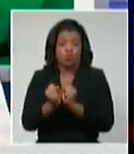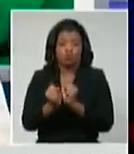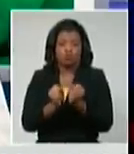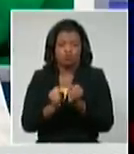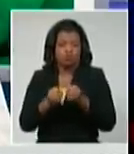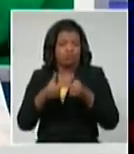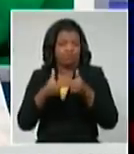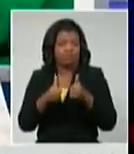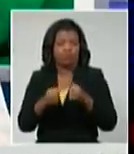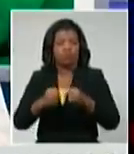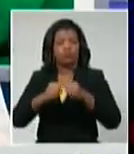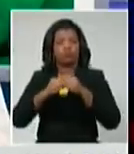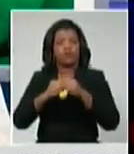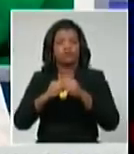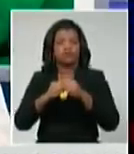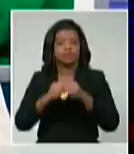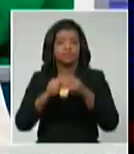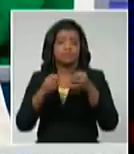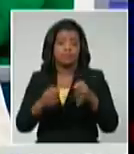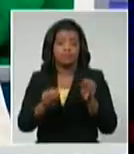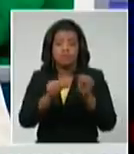más importantes, de más envergadura.